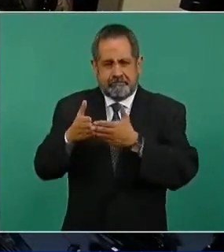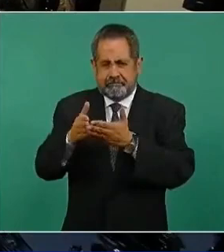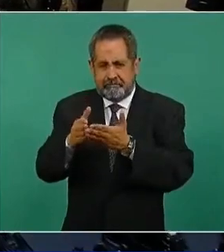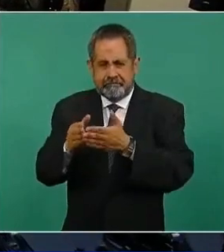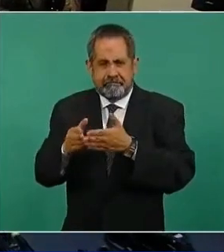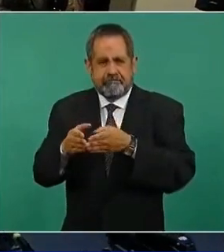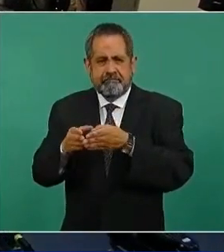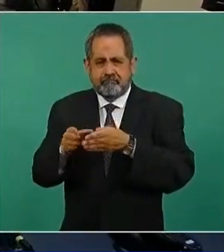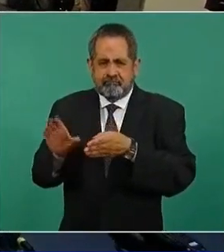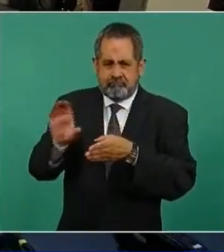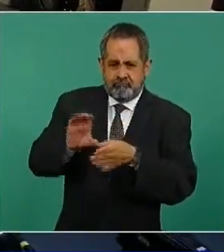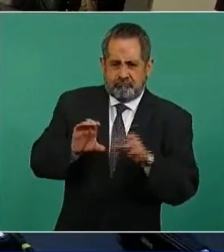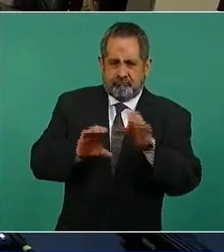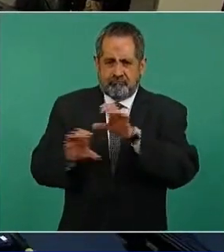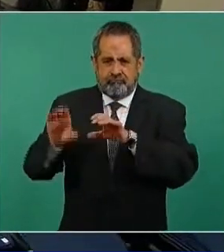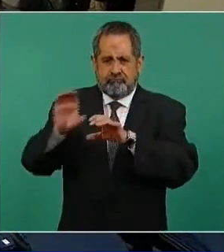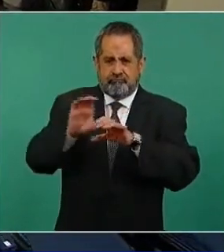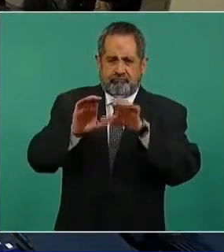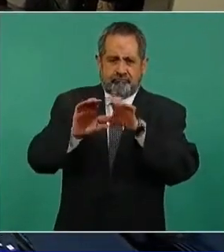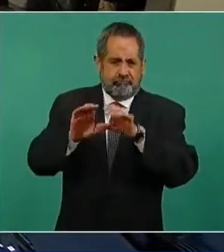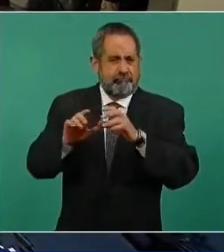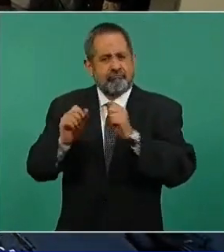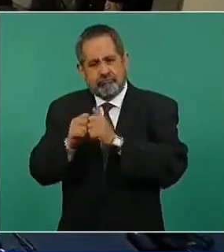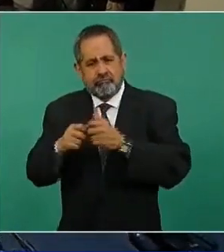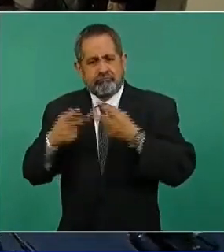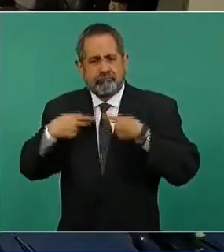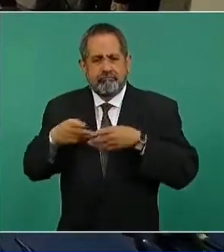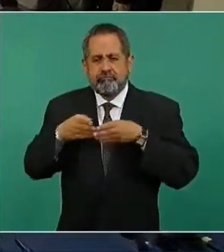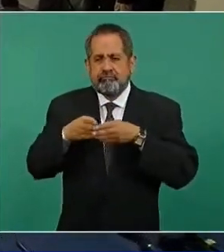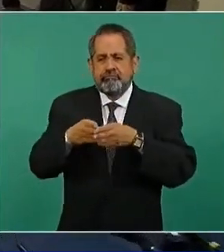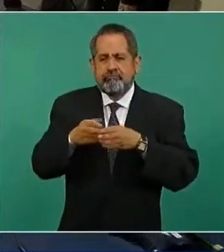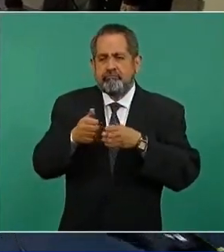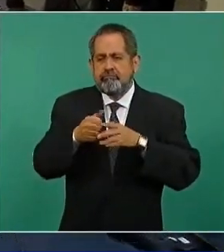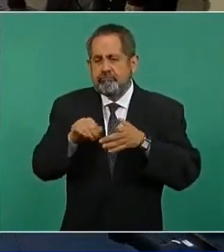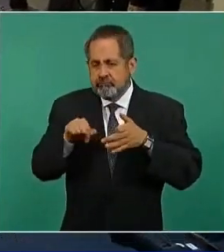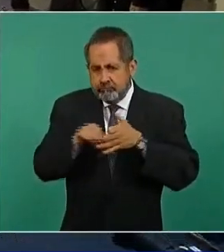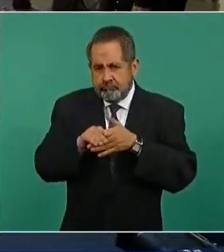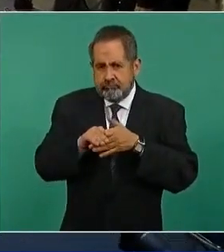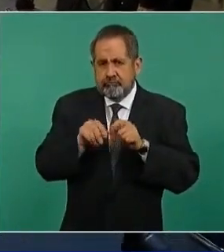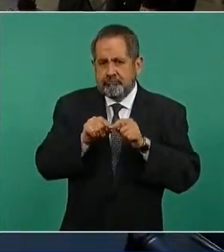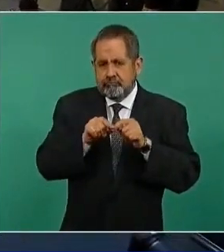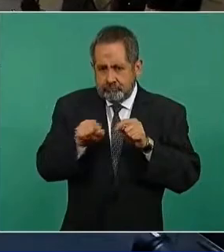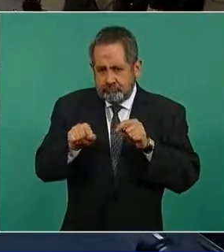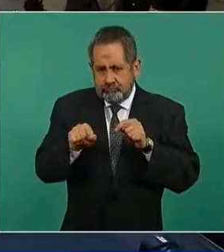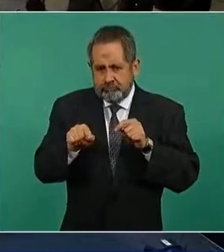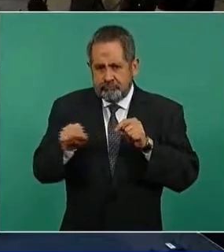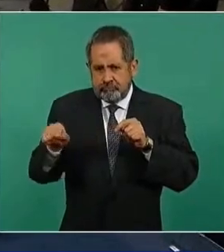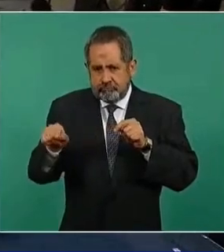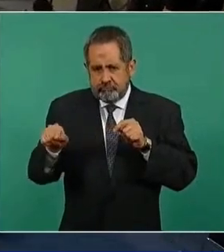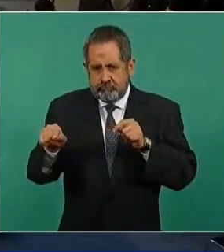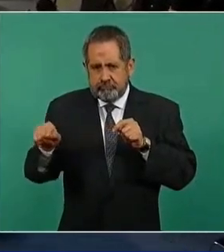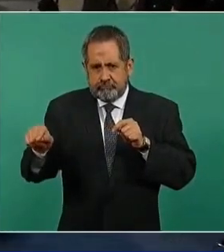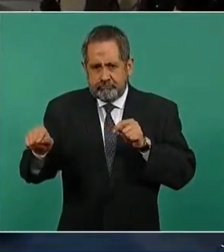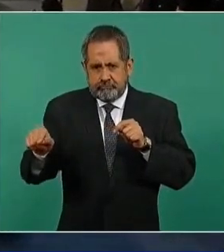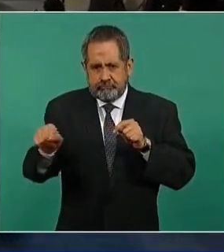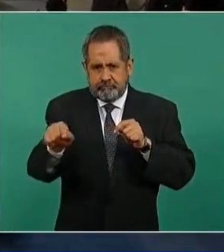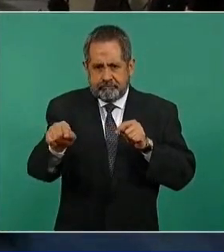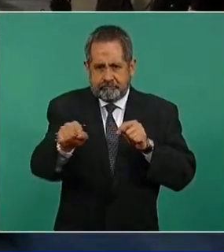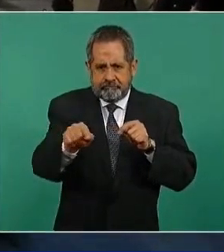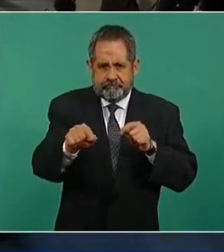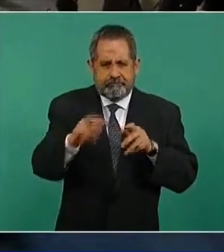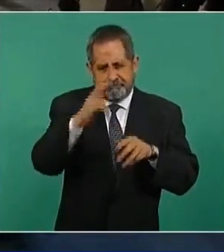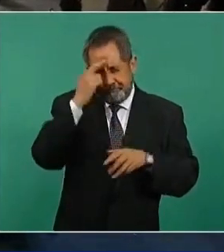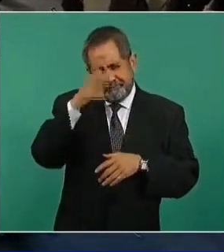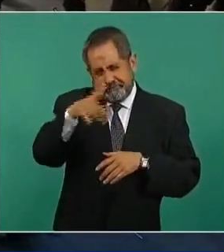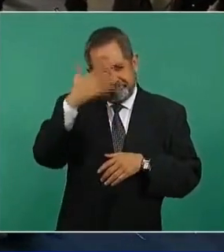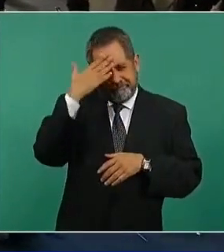transportaban carga y pasajeros de puerto en puerto. Los puertos